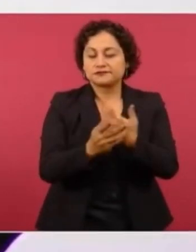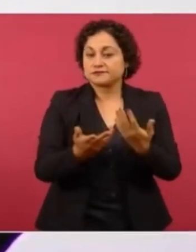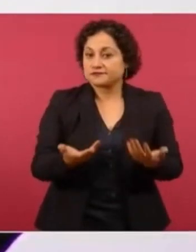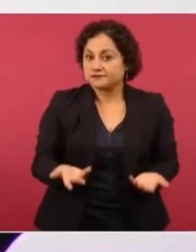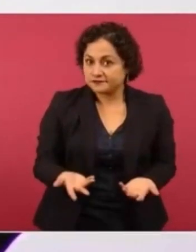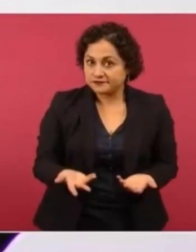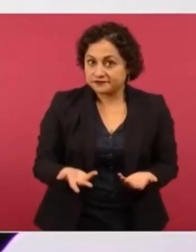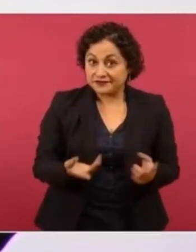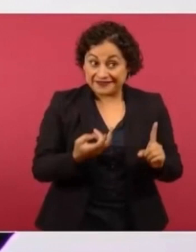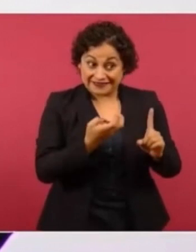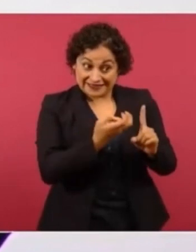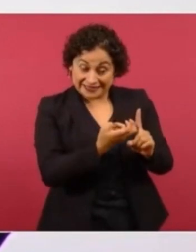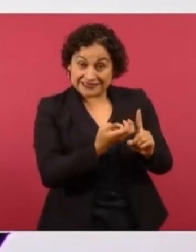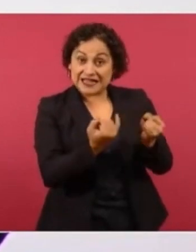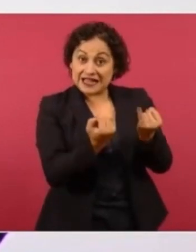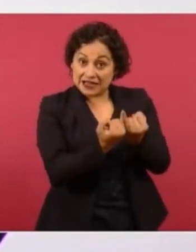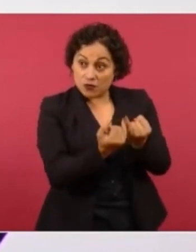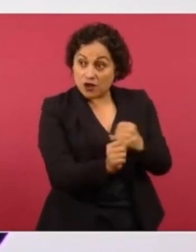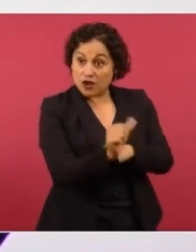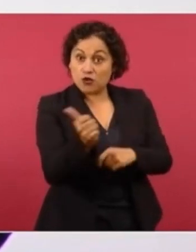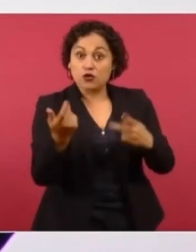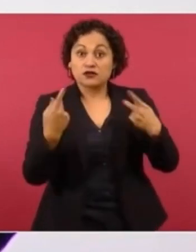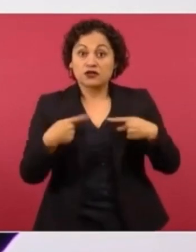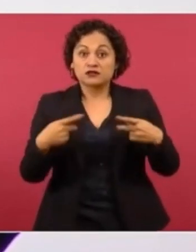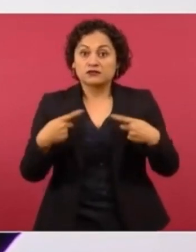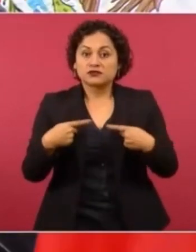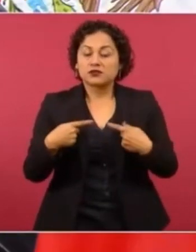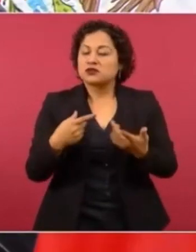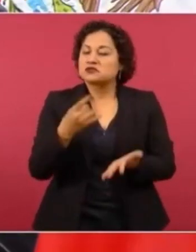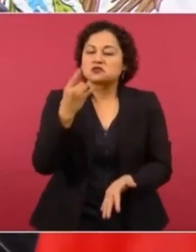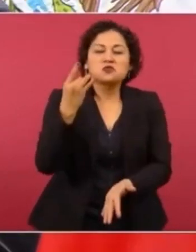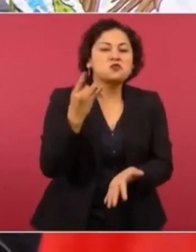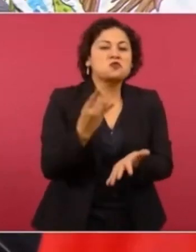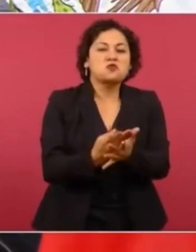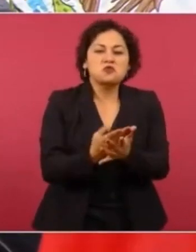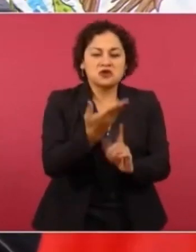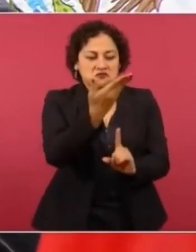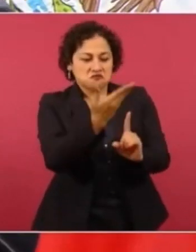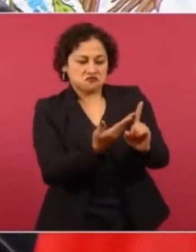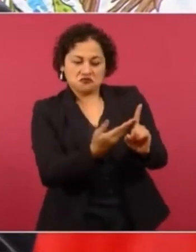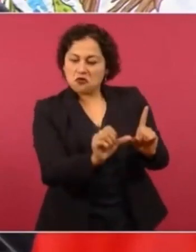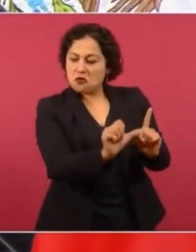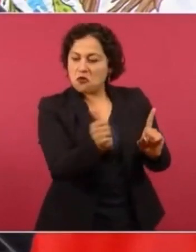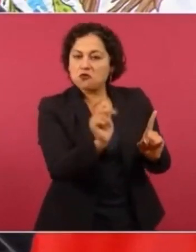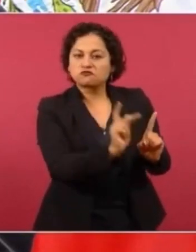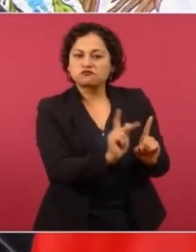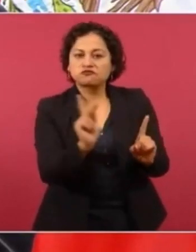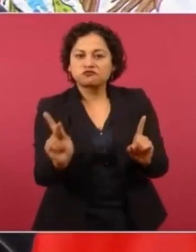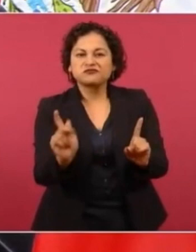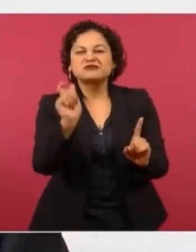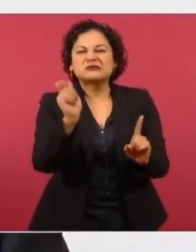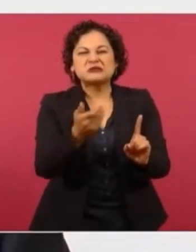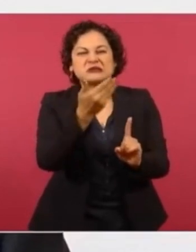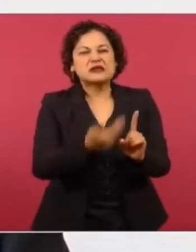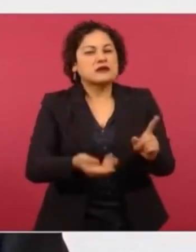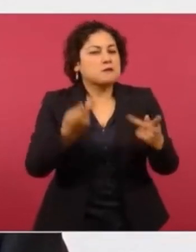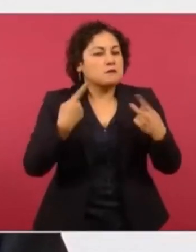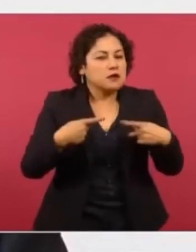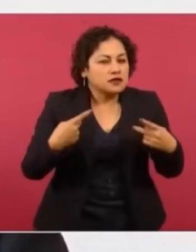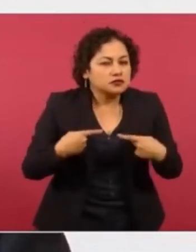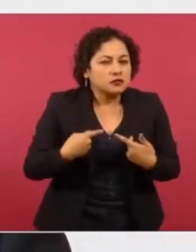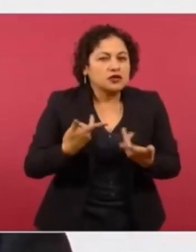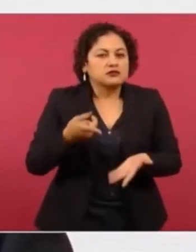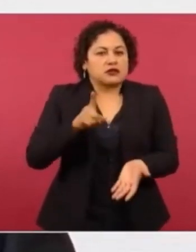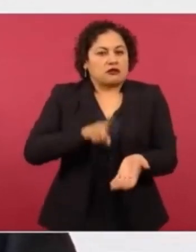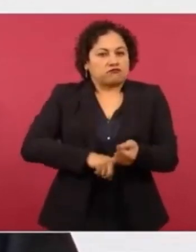logrado en la historia de la humanidad y de México los grandes políticos de una sola pieza los que poseen el privilegio de tener principios